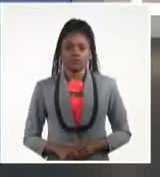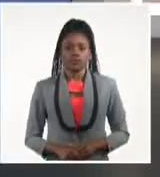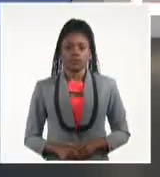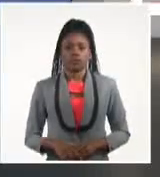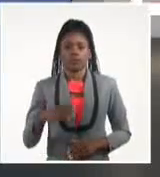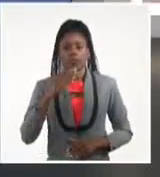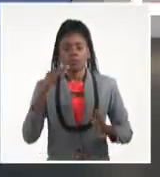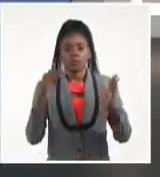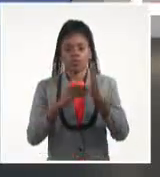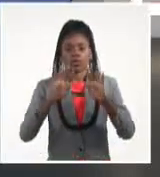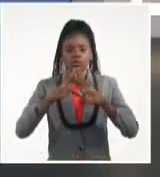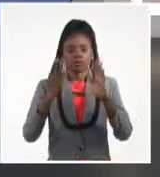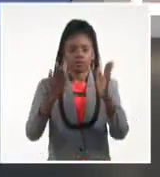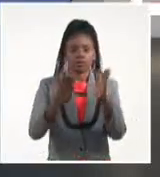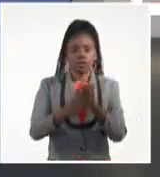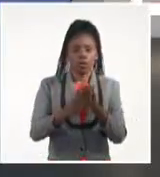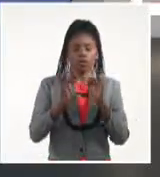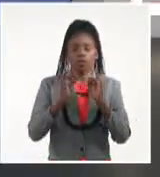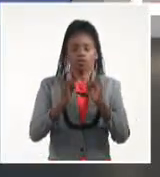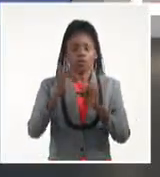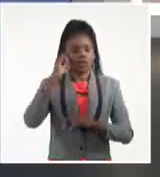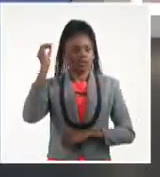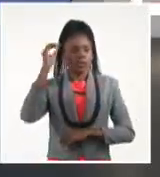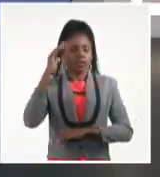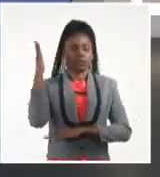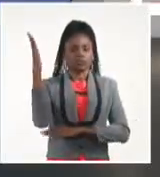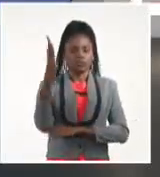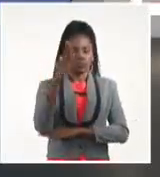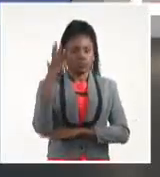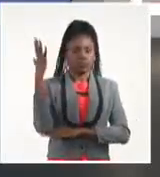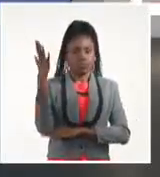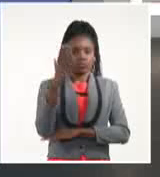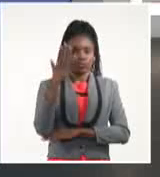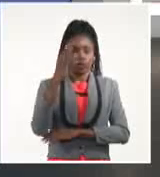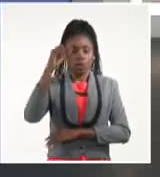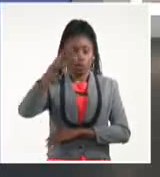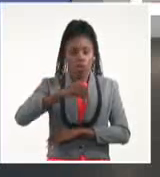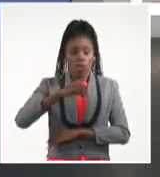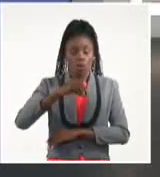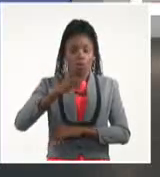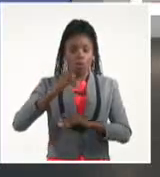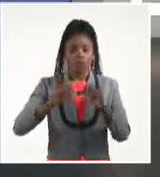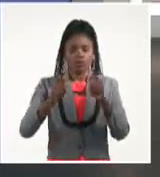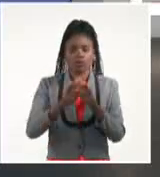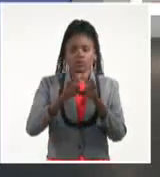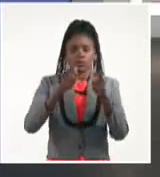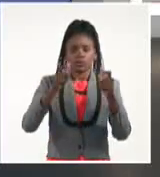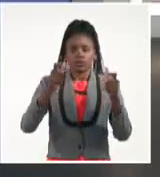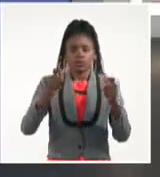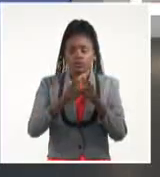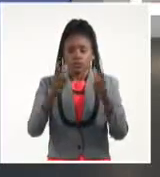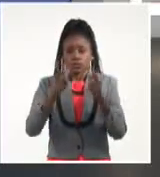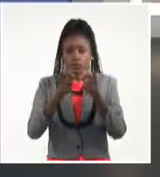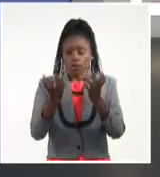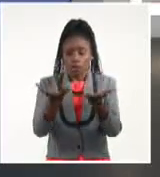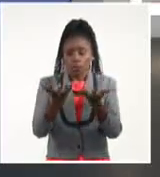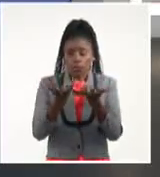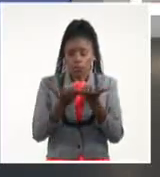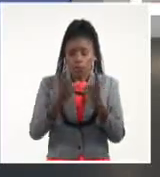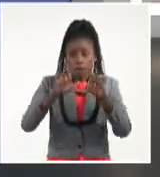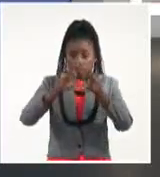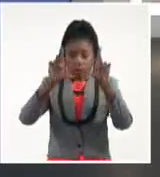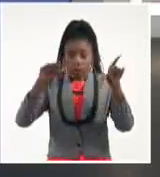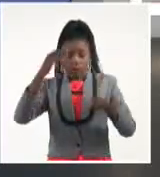Muy buenas tardes, amigos que están en sintonía para conocer el pronóstico del tiempo. Hemos tenido un incremento de la humedad sobre el territorio cubano,